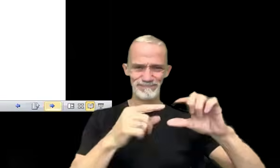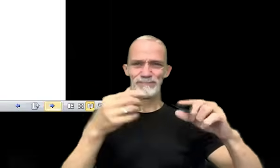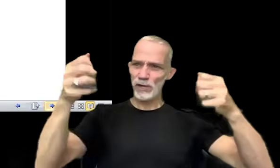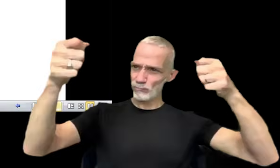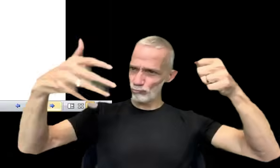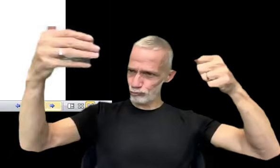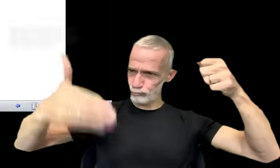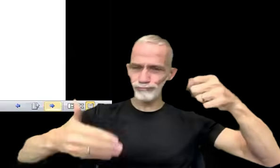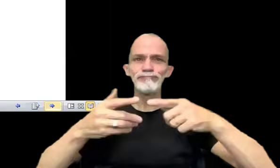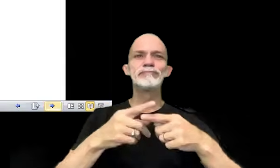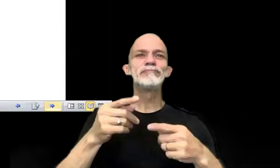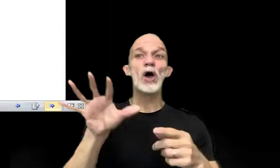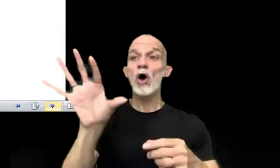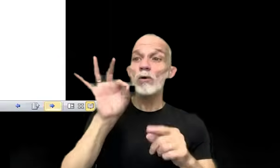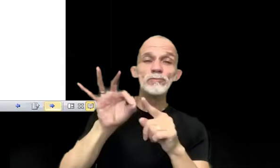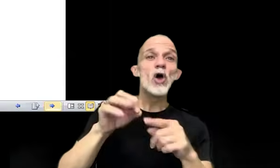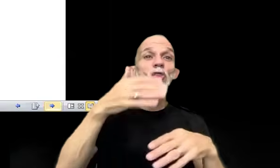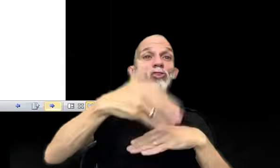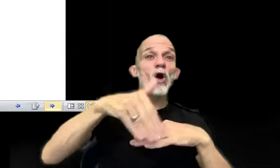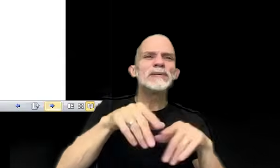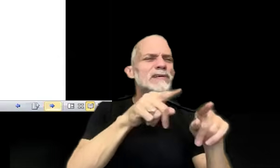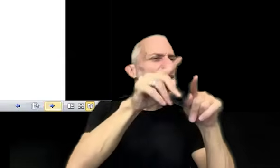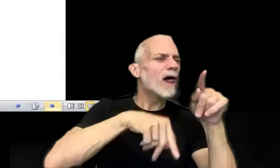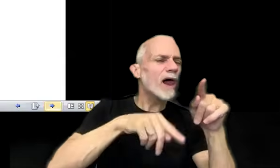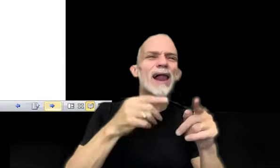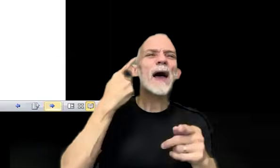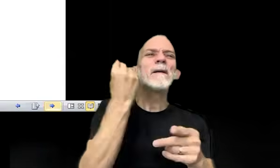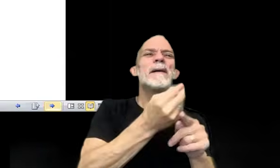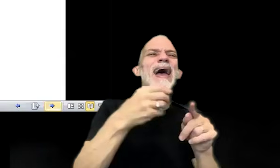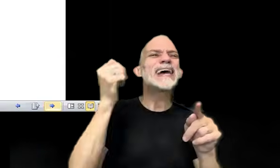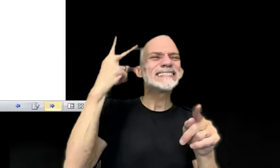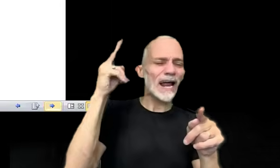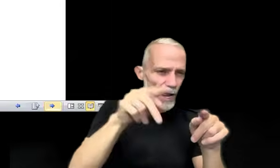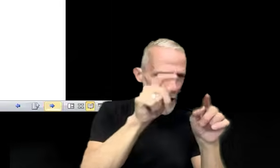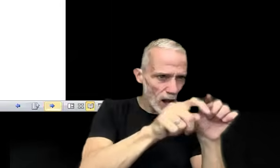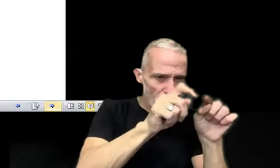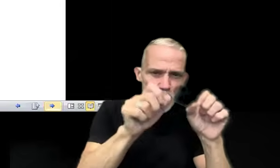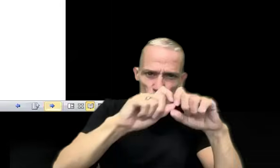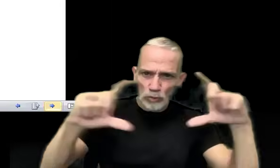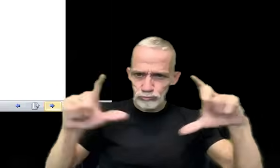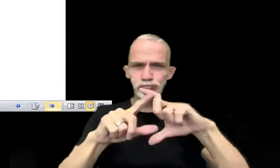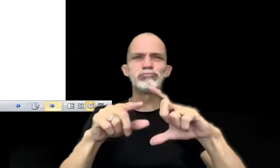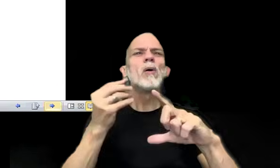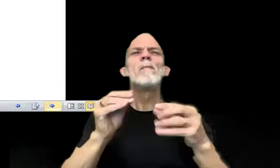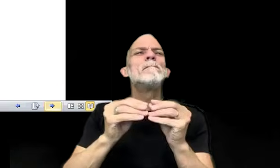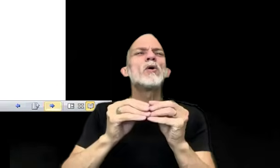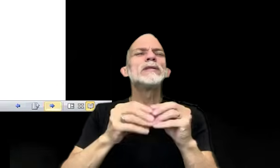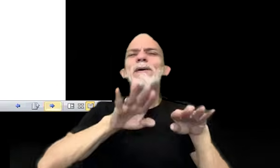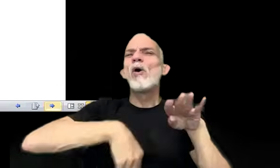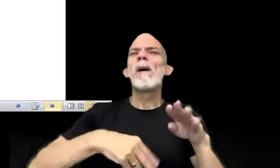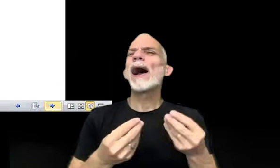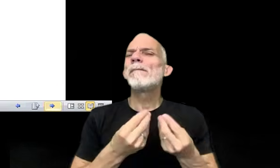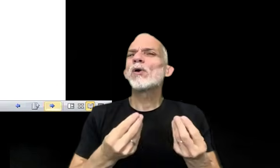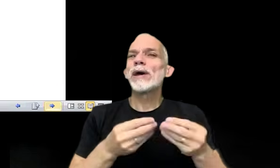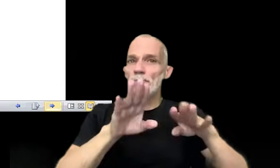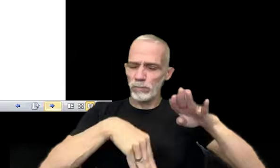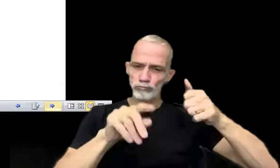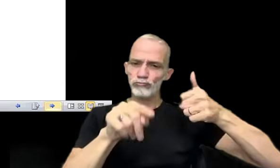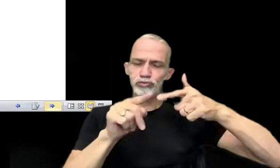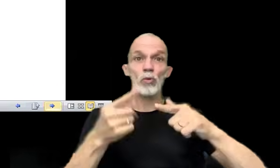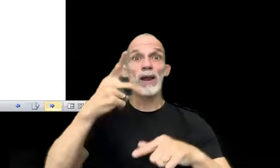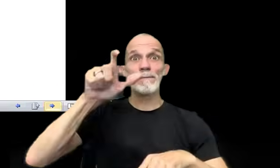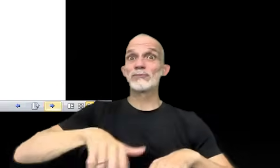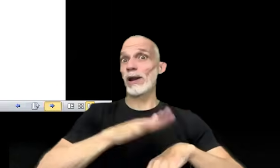tributario. Dentro de la opción domicilio vamos a tener residencia en el extranjero, se tiene que declarar el motivo de la baja, se tiene